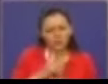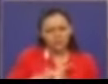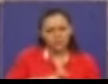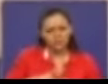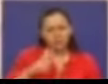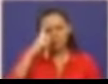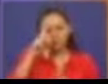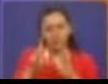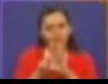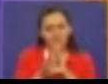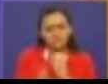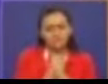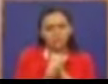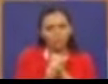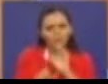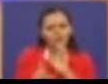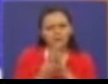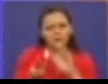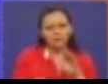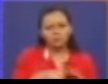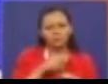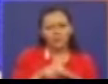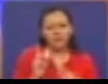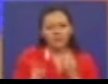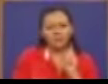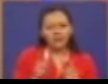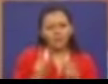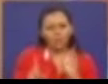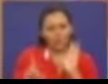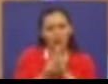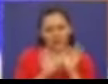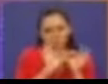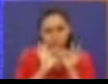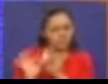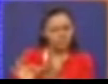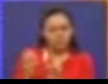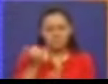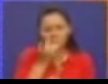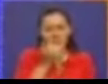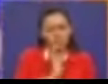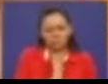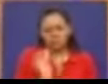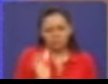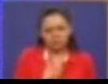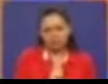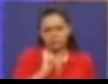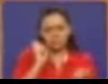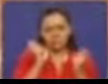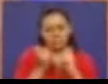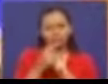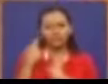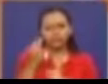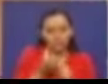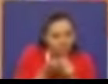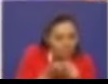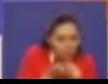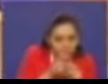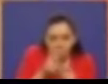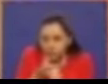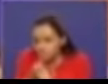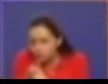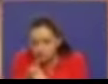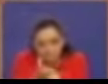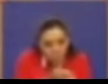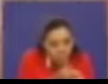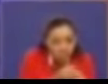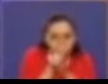de Seguridad Nacional, de la época de la dictadura, de la época de la Guerra Fría, que buscaba perseguir ciudadanos,